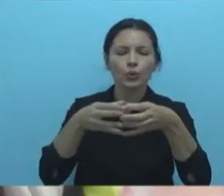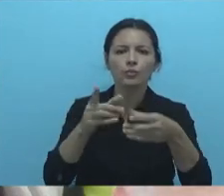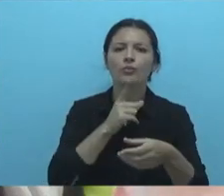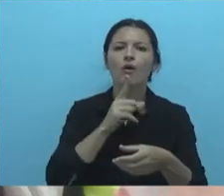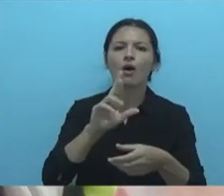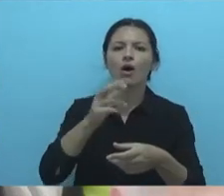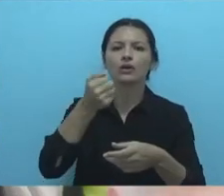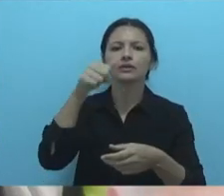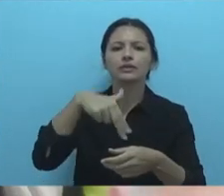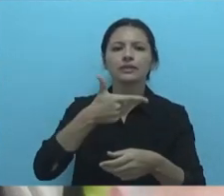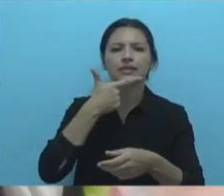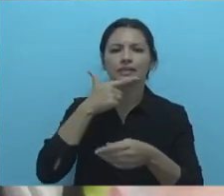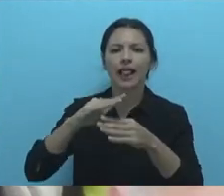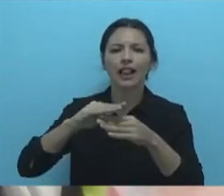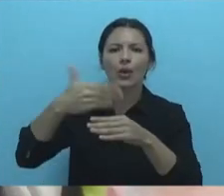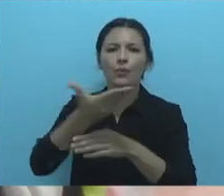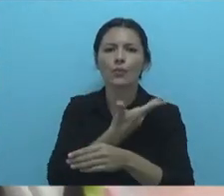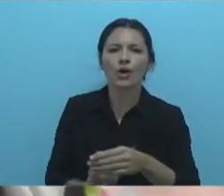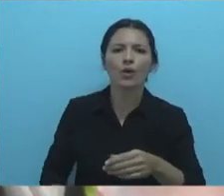trans post dictadura